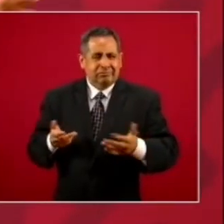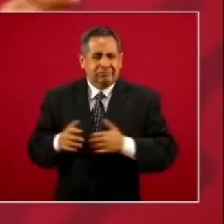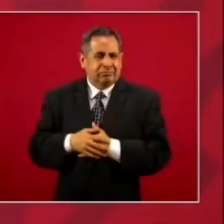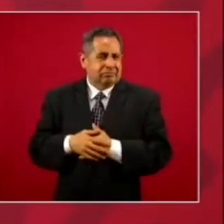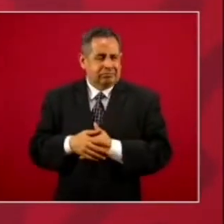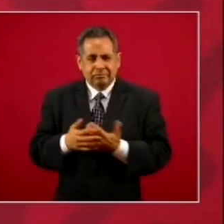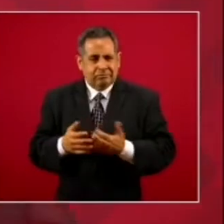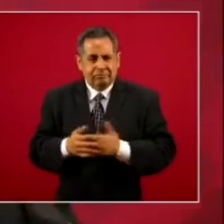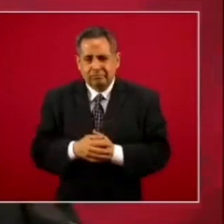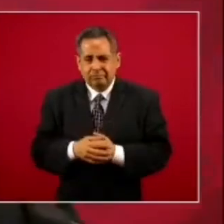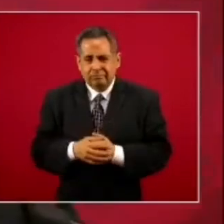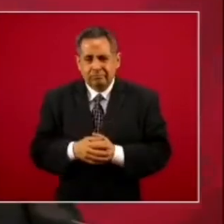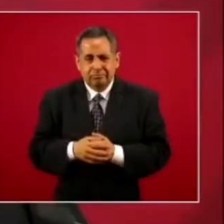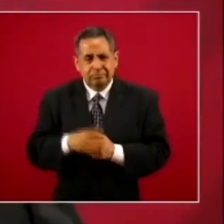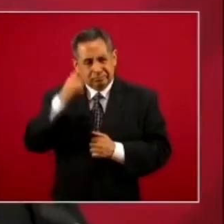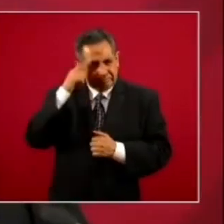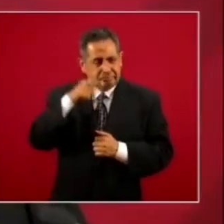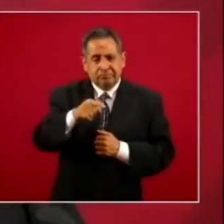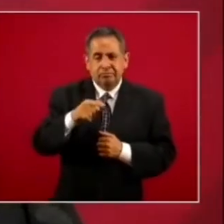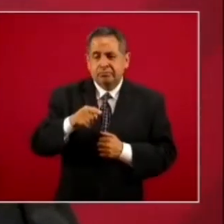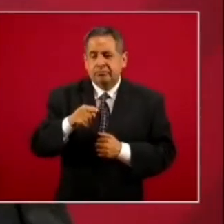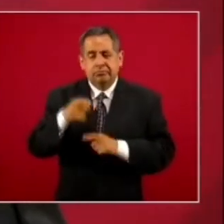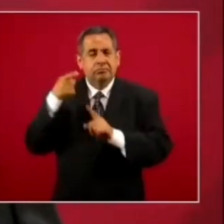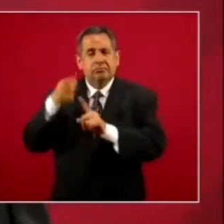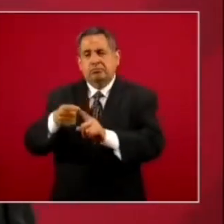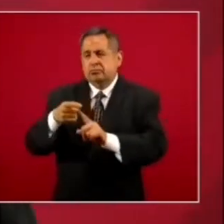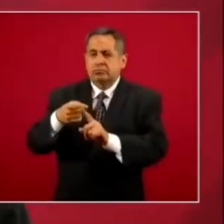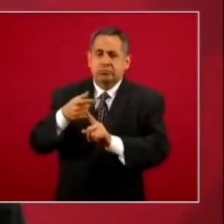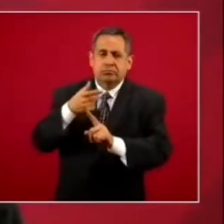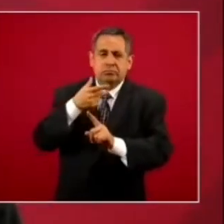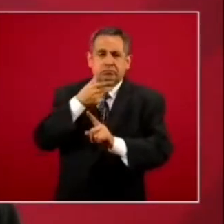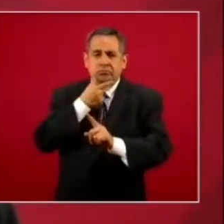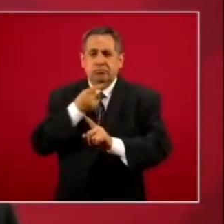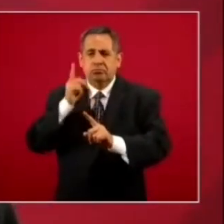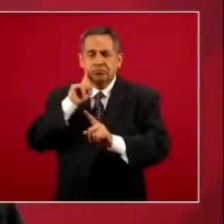de las reivindicaciones de género,